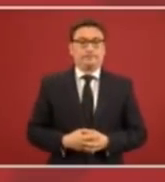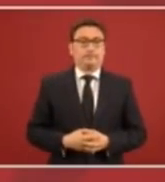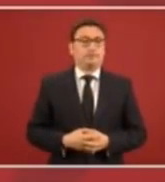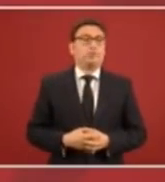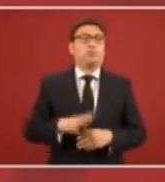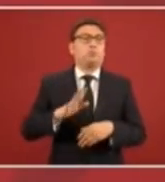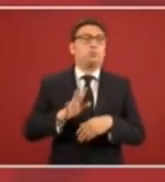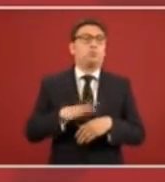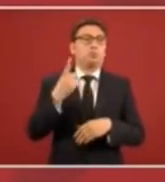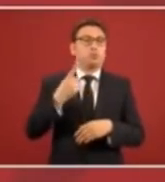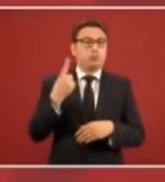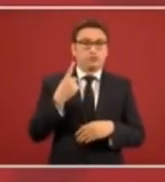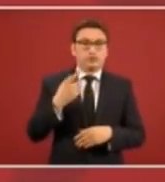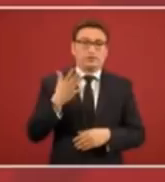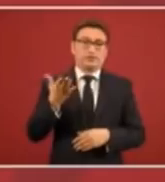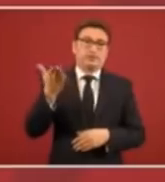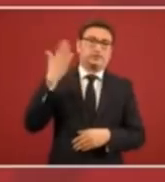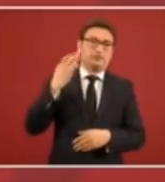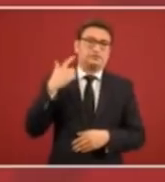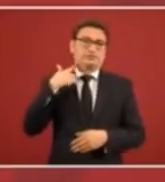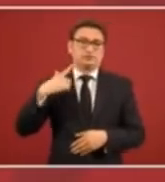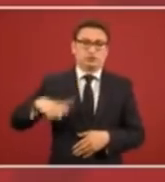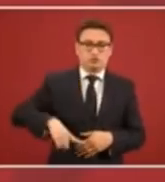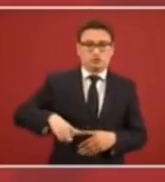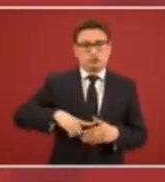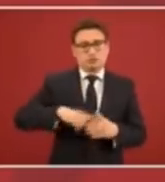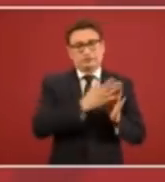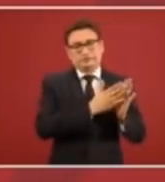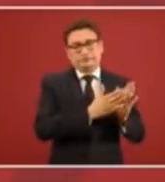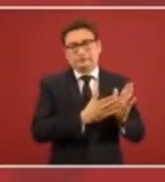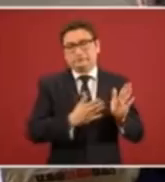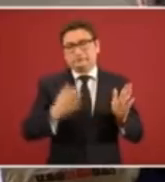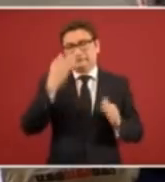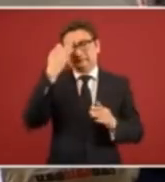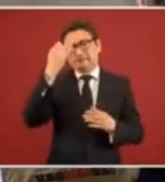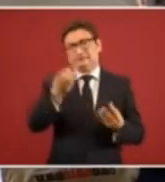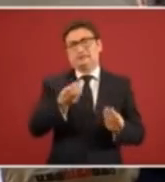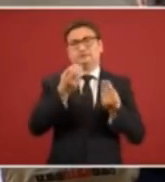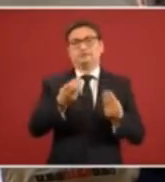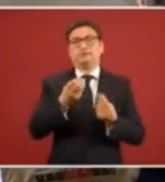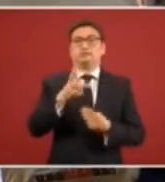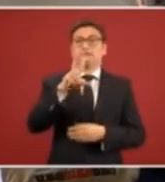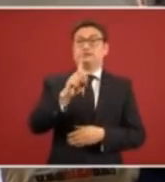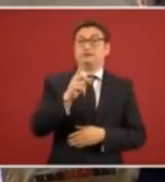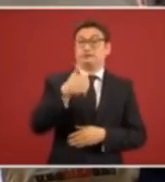Fue mucho tiempo de predominio del neoliberalismo, 36 años.